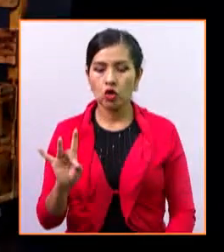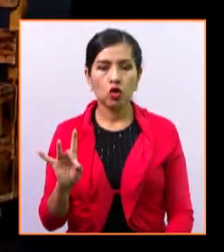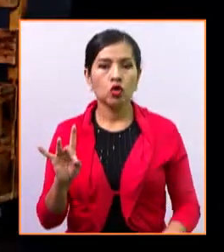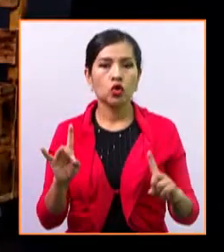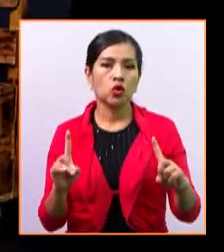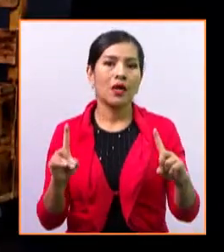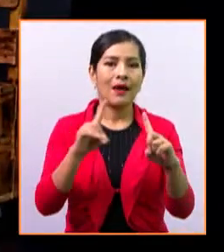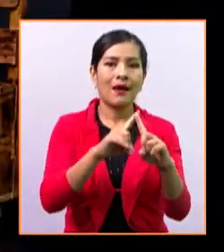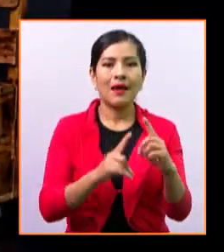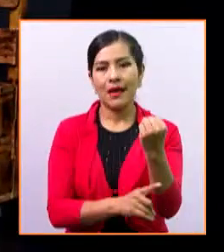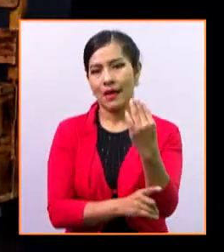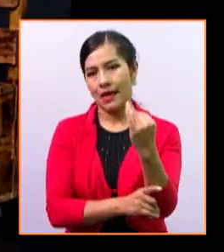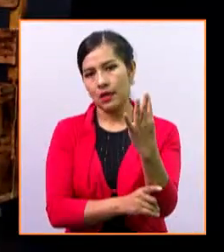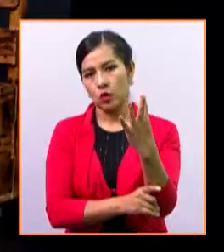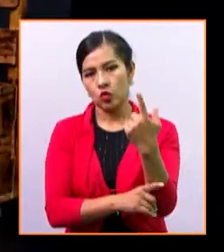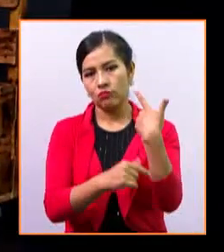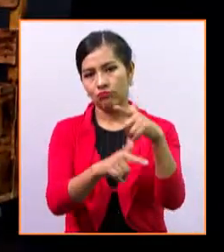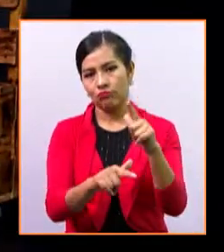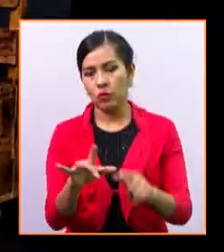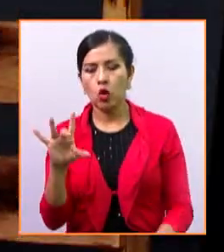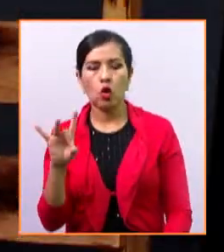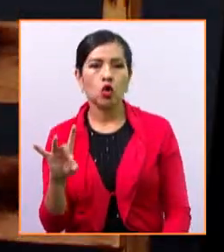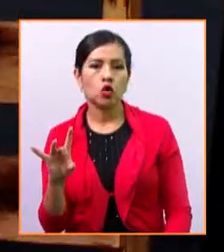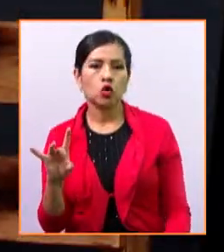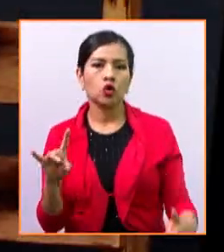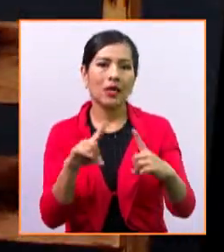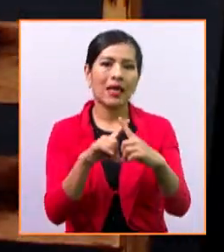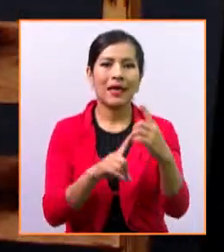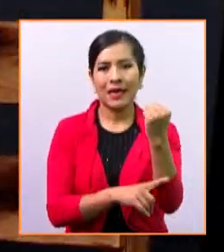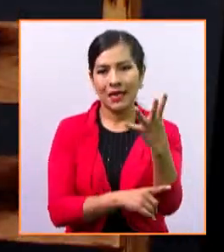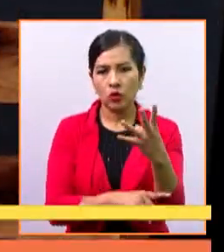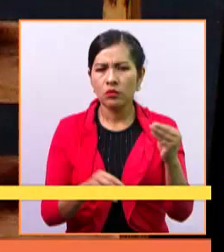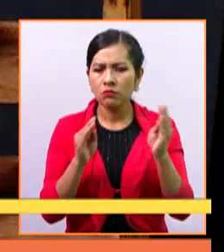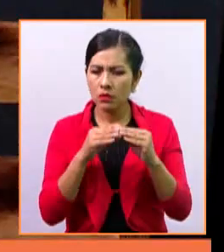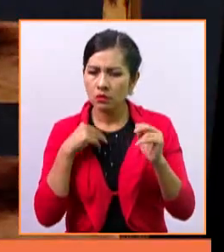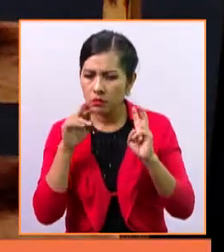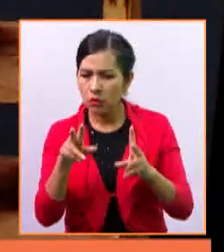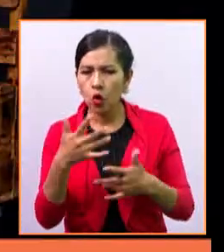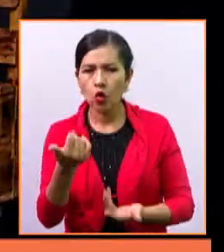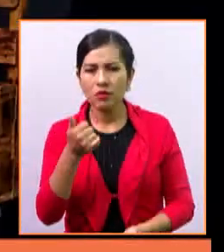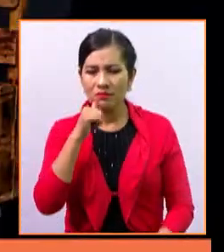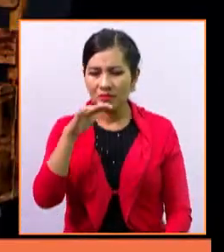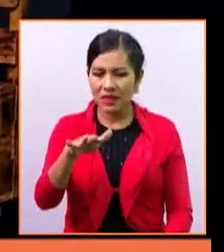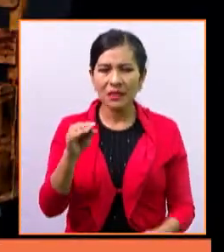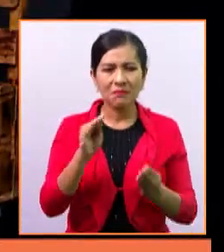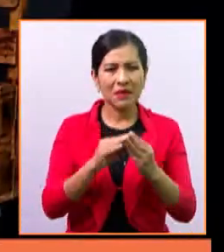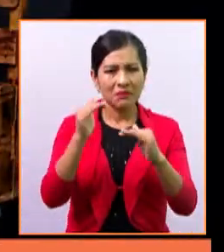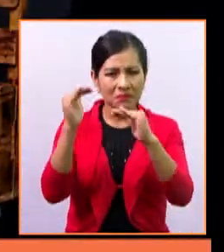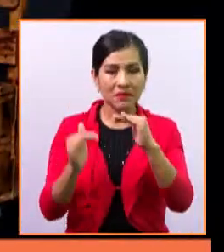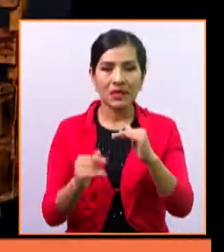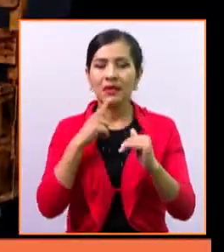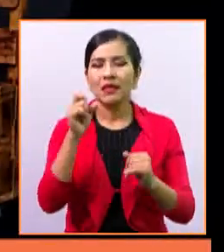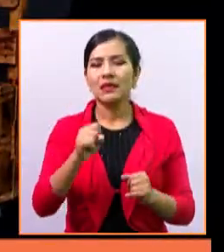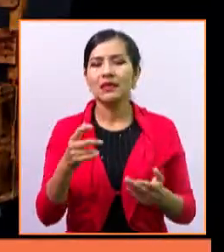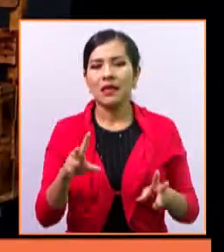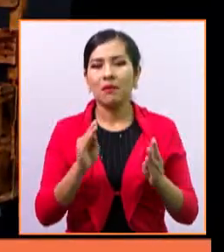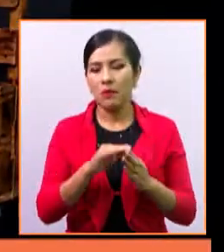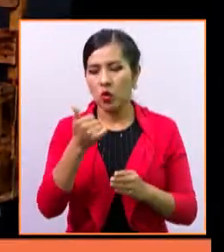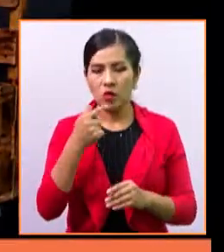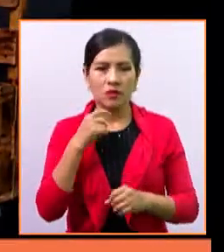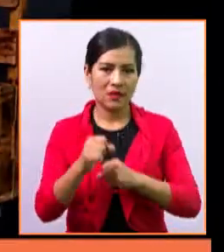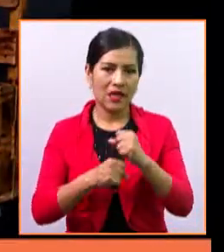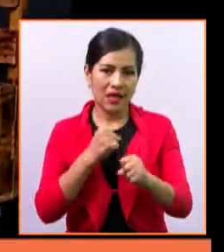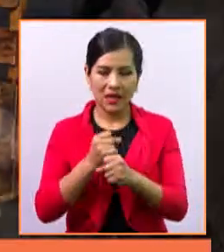edad. De 8 ¿no? a 14 años. De edad, ¿no? Ah, pero yo parecía que alguien había ahí como que... menor, había, ella. Había niñas ella, de 7 ella, años, por